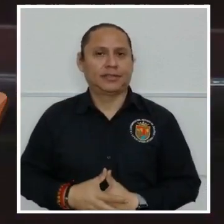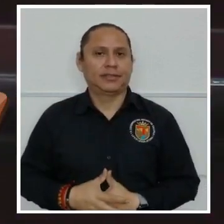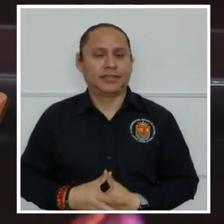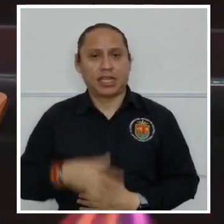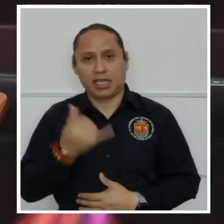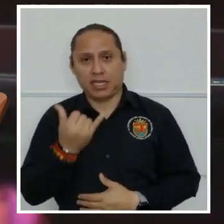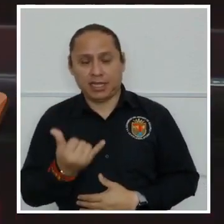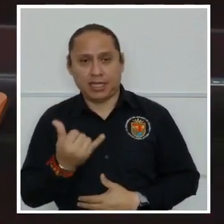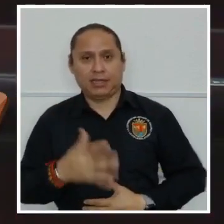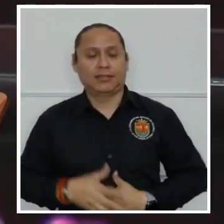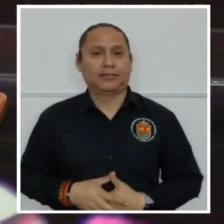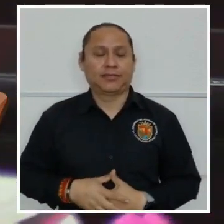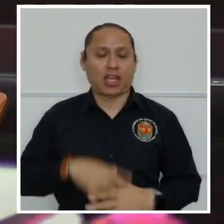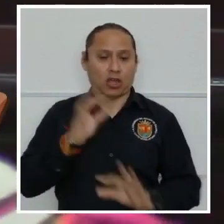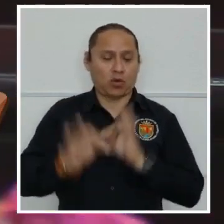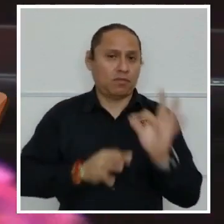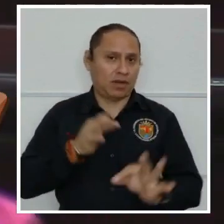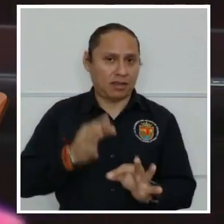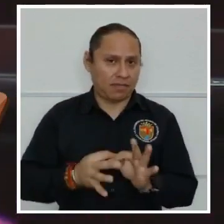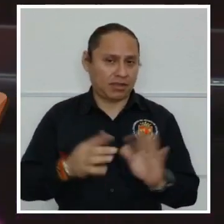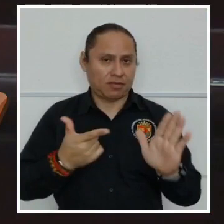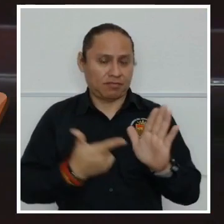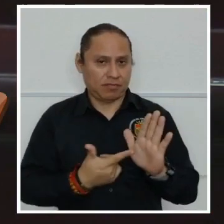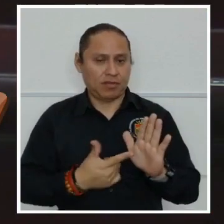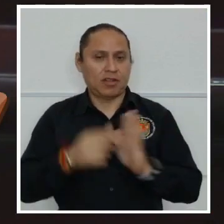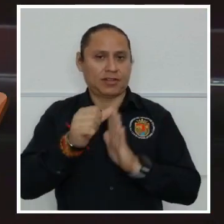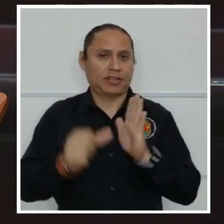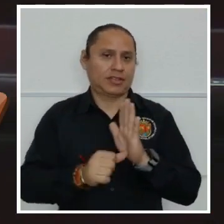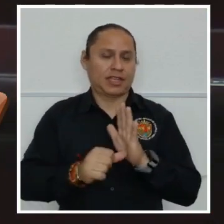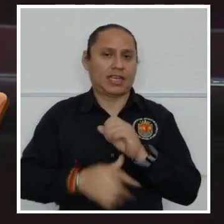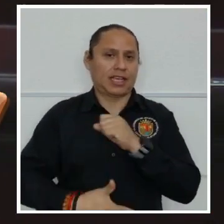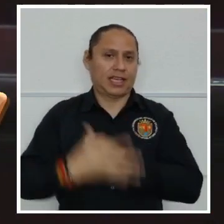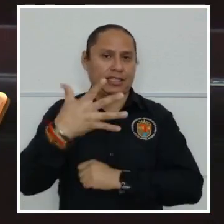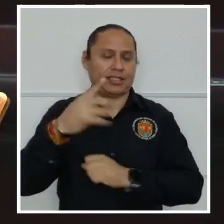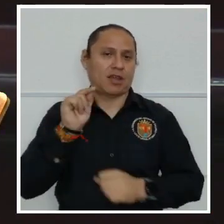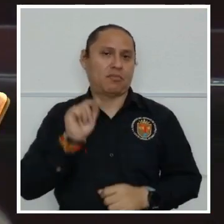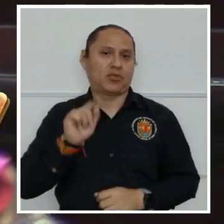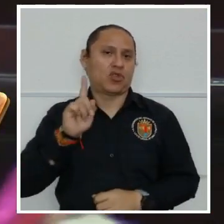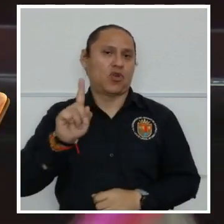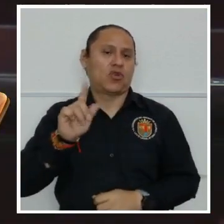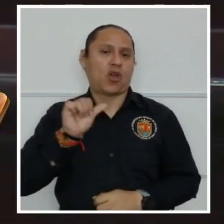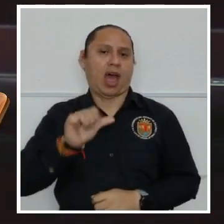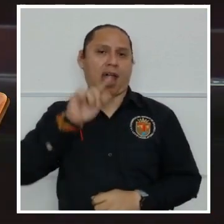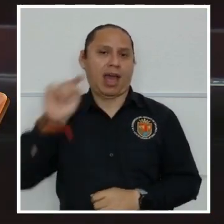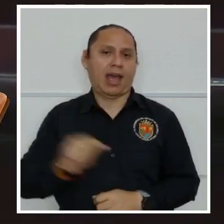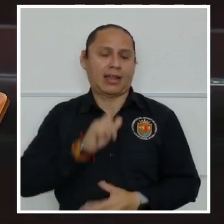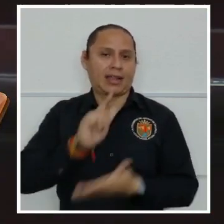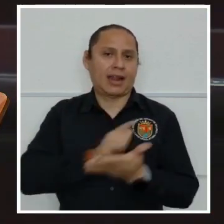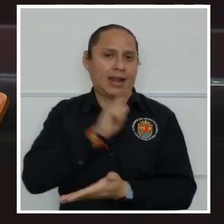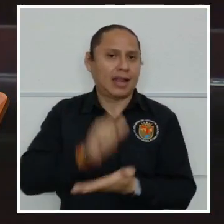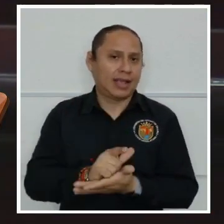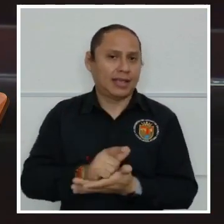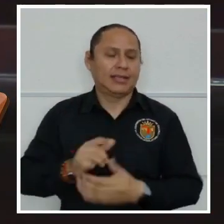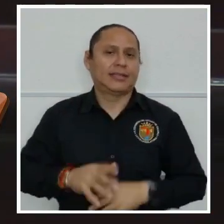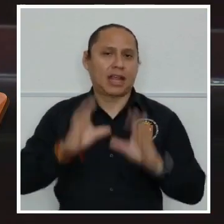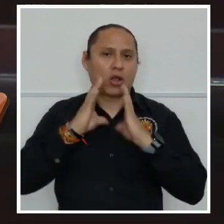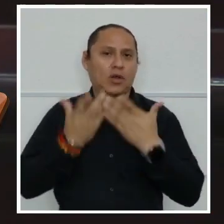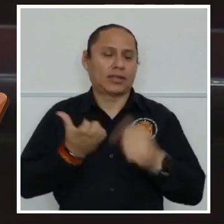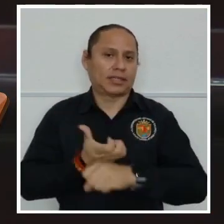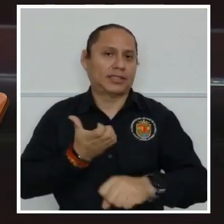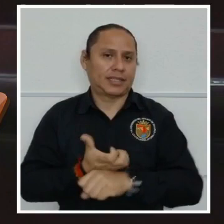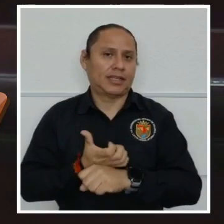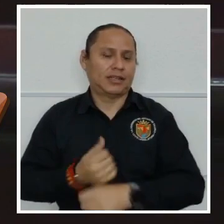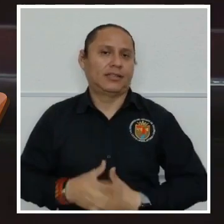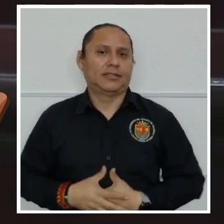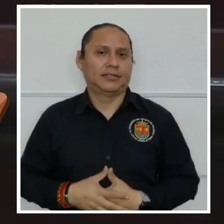y considerando que de conformidad a lo dispuesto por el artículo 15.1, inciso A, de la Ley Orgánica del Congreso